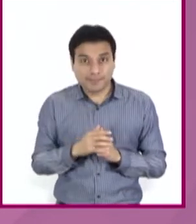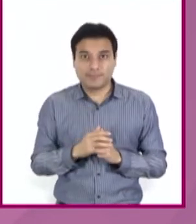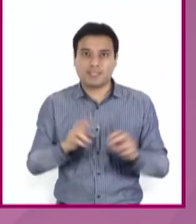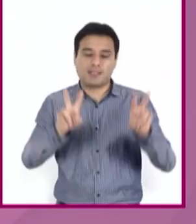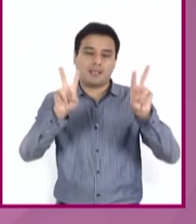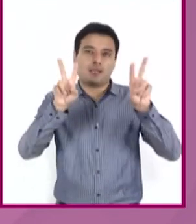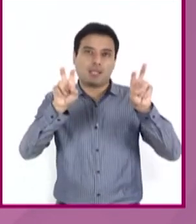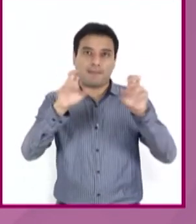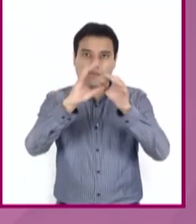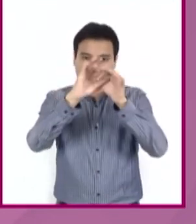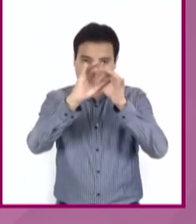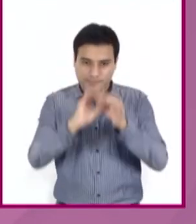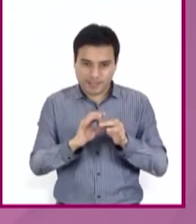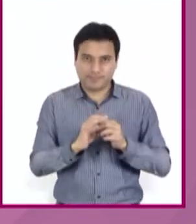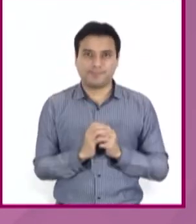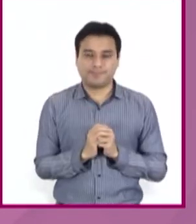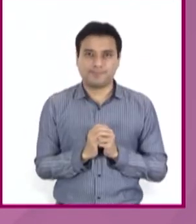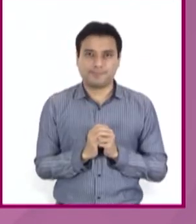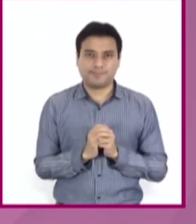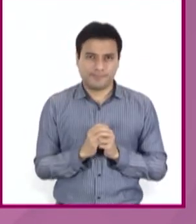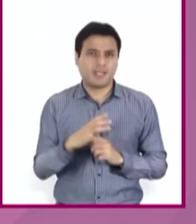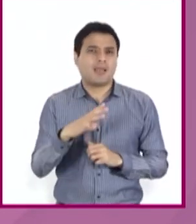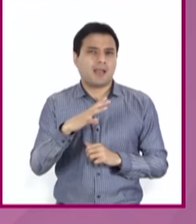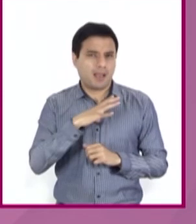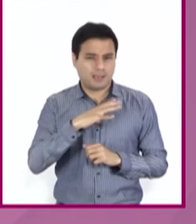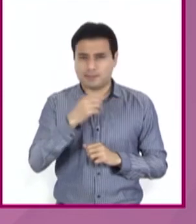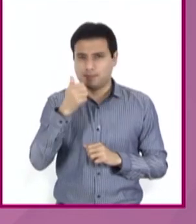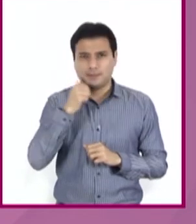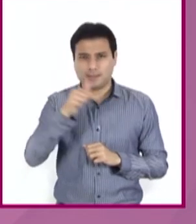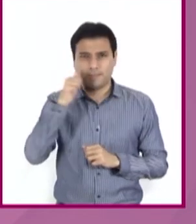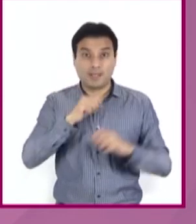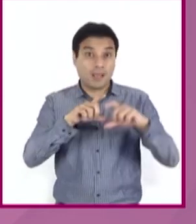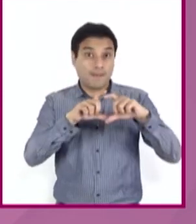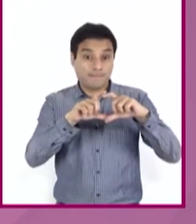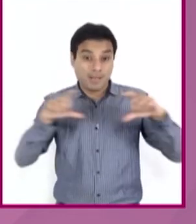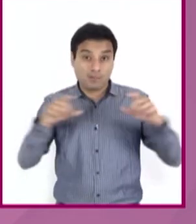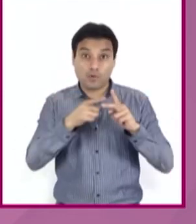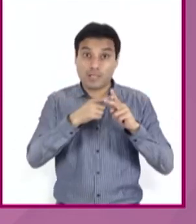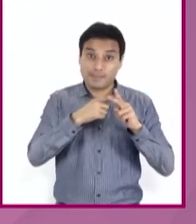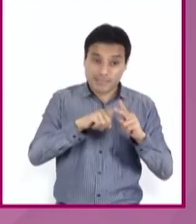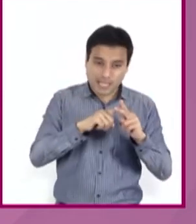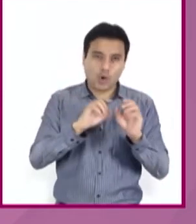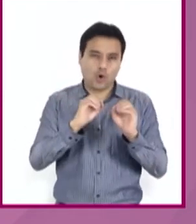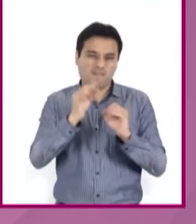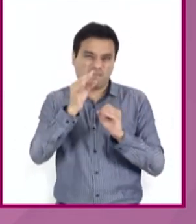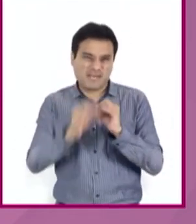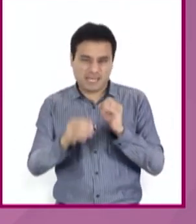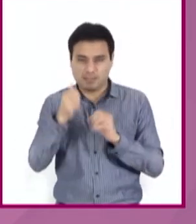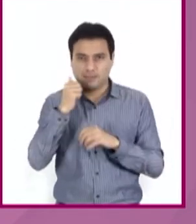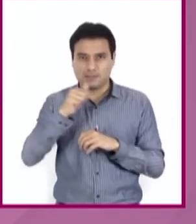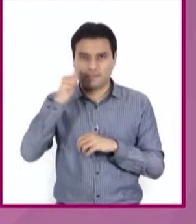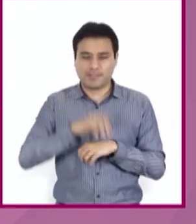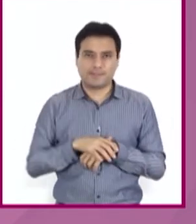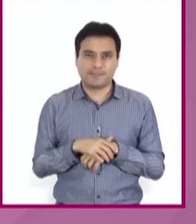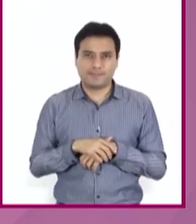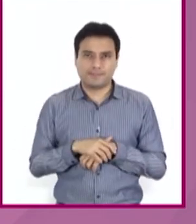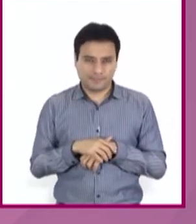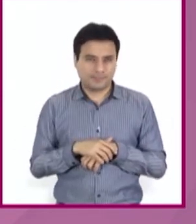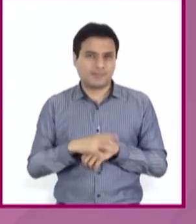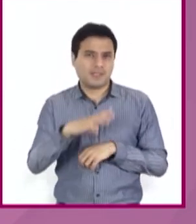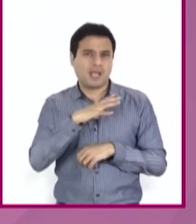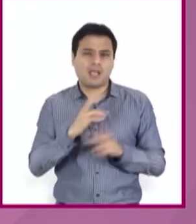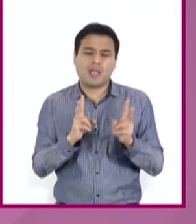párrafo. Se pueden encontrar al inicio o al final del párrafo. Pueden estar introducidas por frases